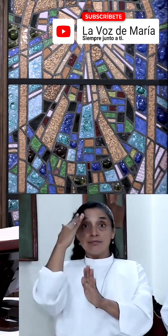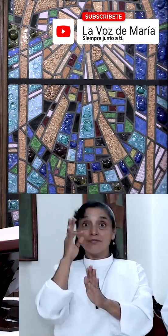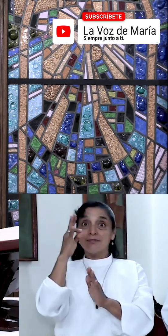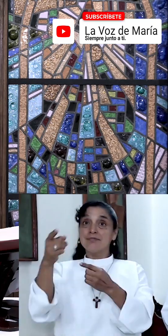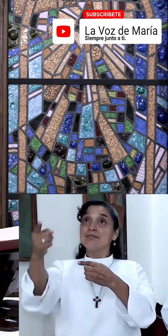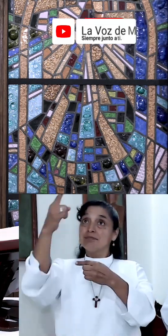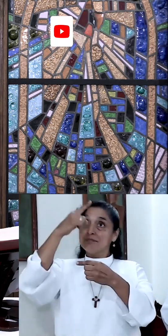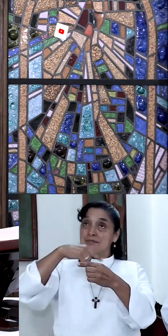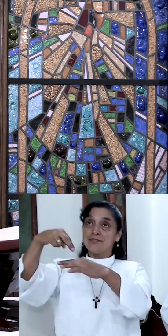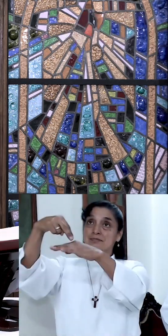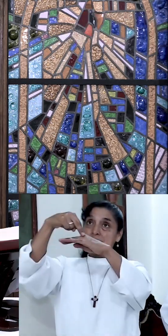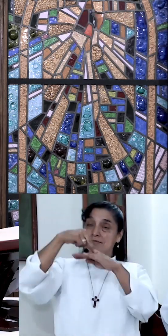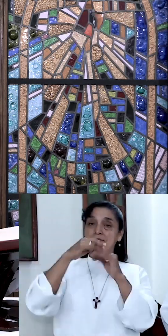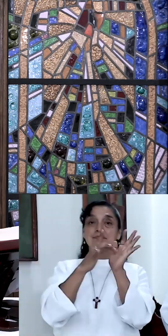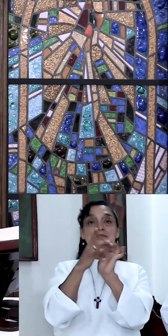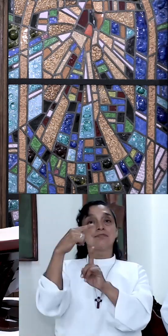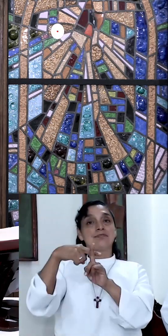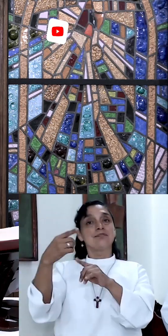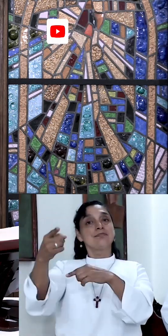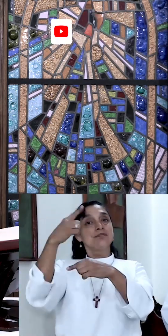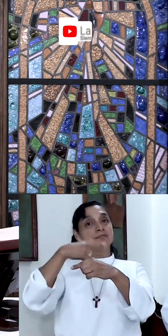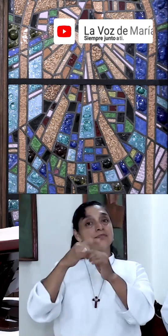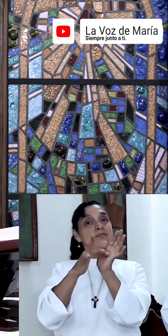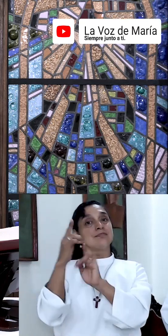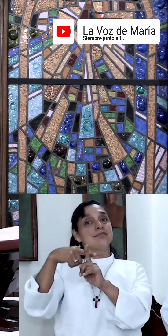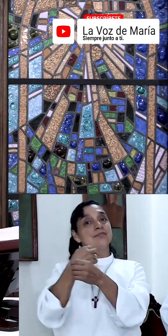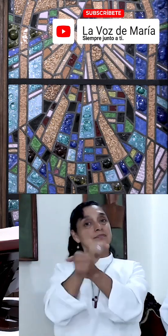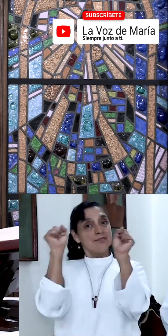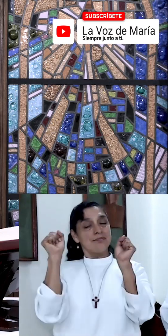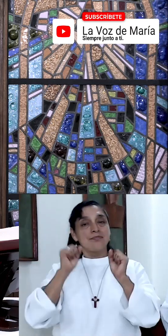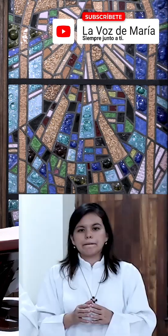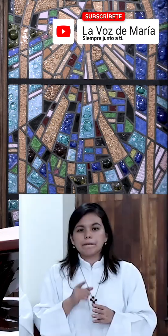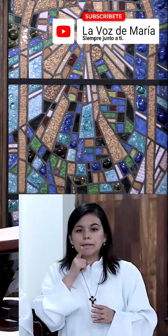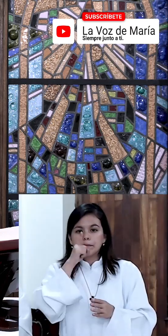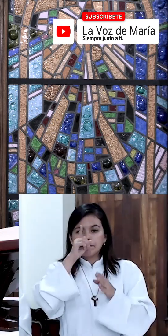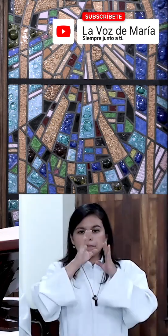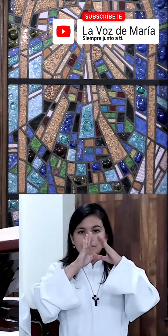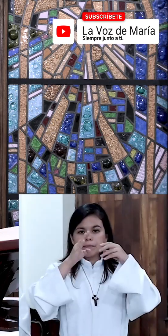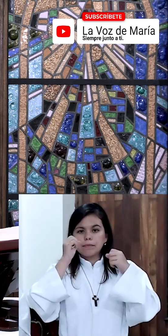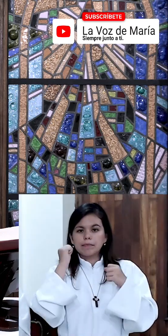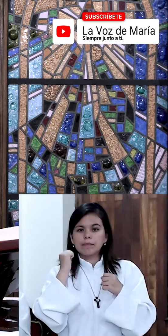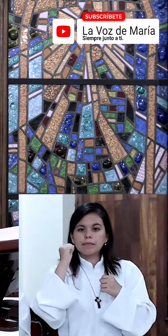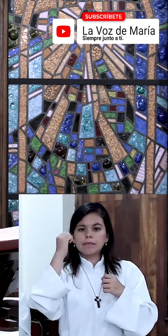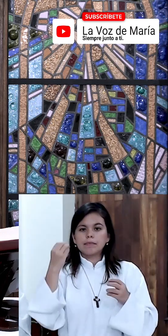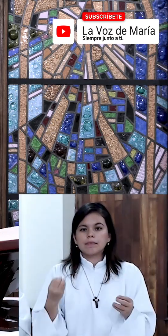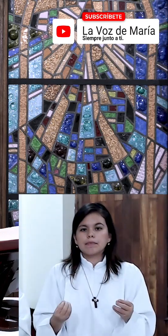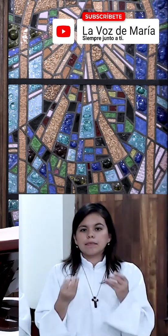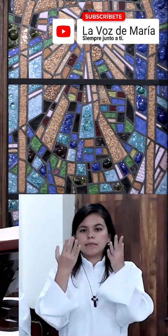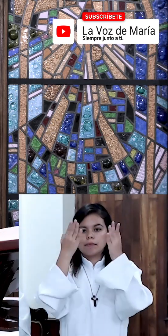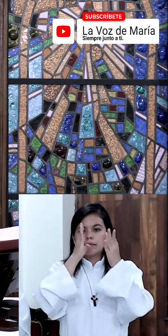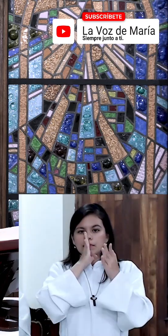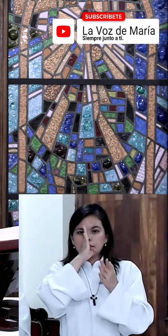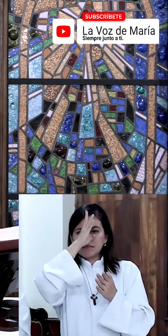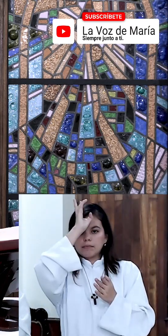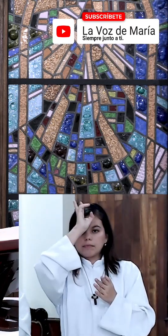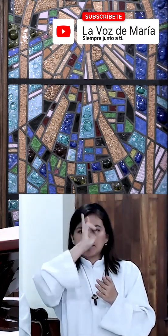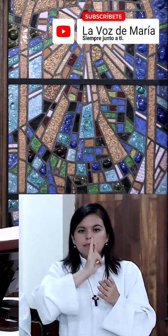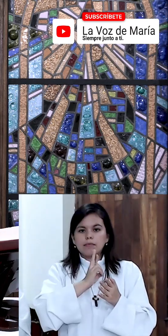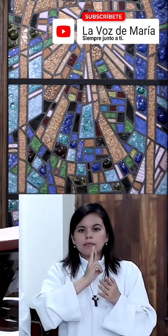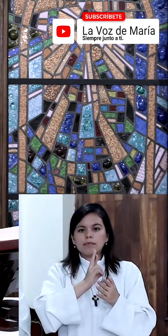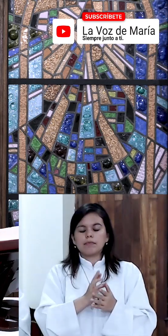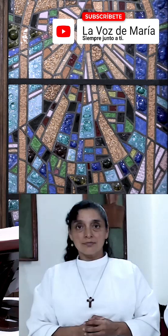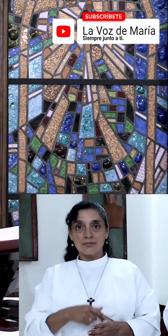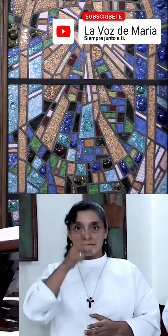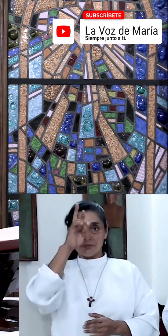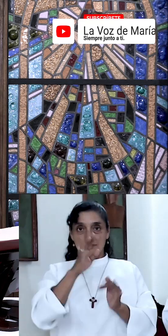la gloriosa venida de nuestro Salvador Jesucristo. Tuyo es el reino, tuyo es el poder y la gloria por siempre,